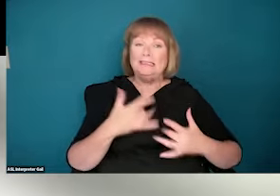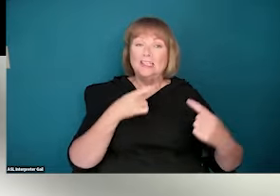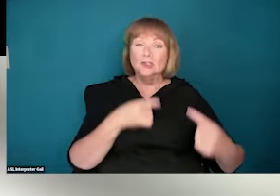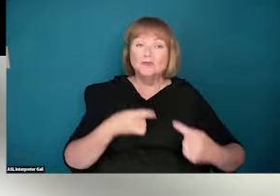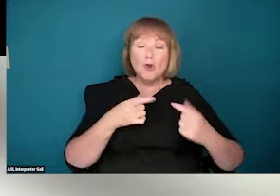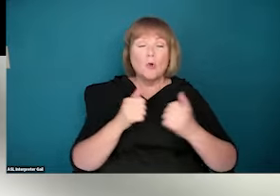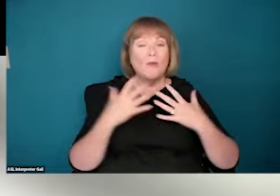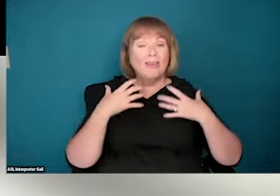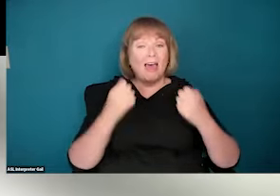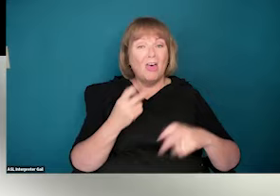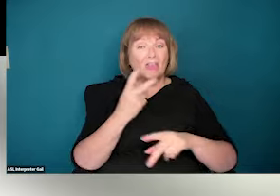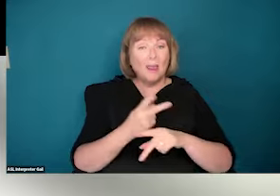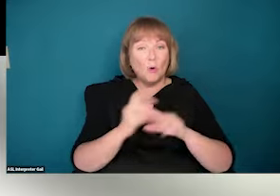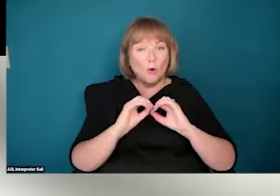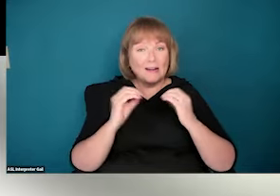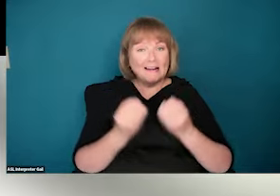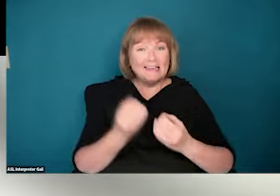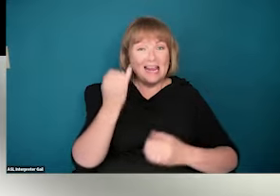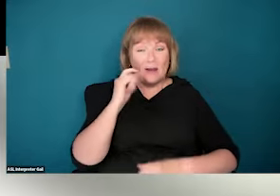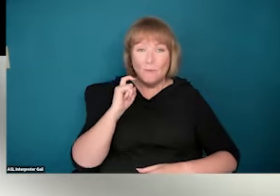tenemos mucho problema con